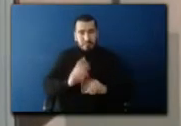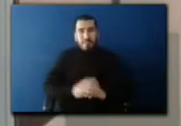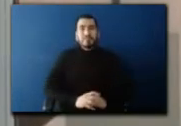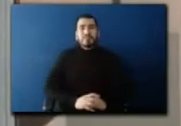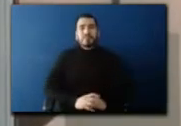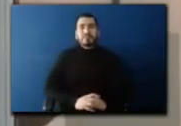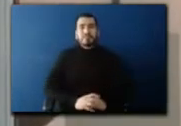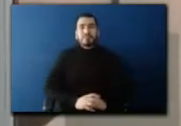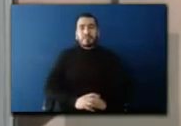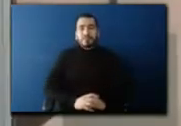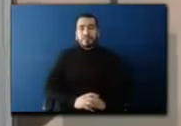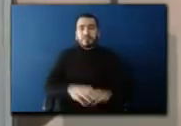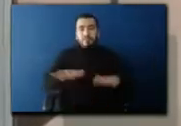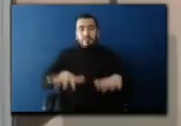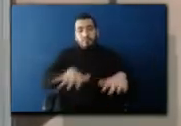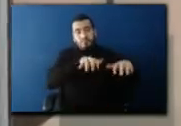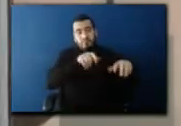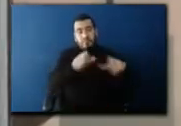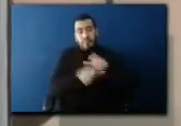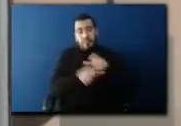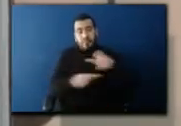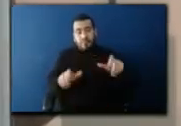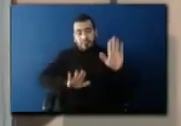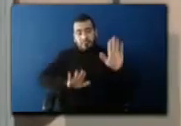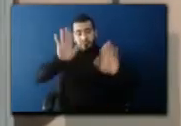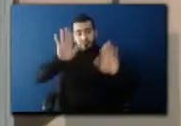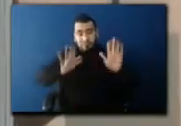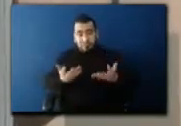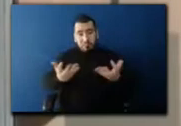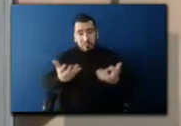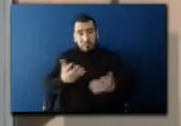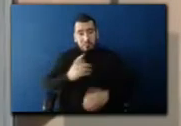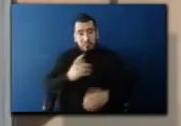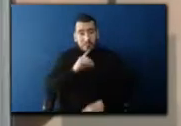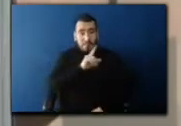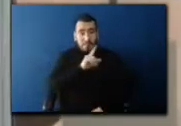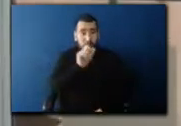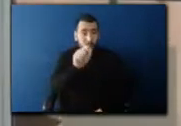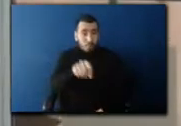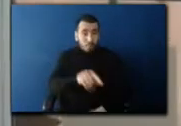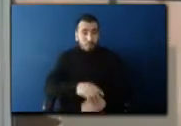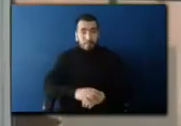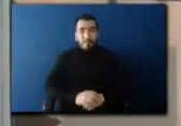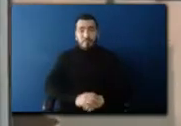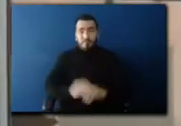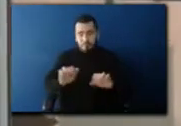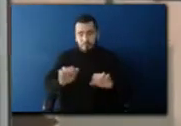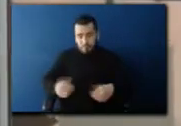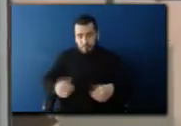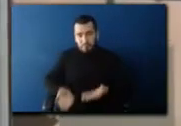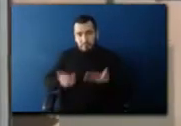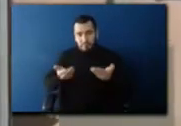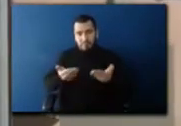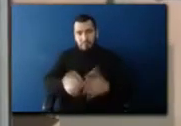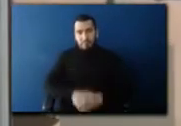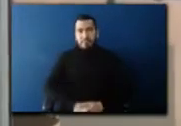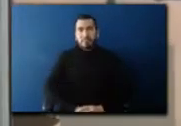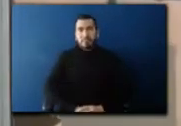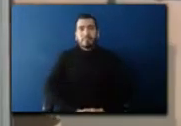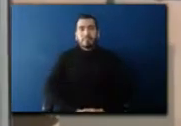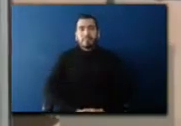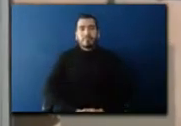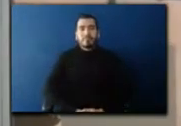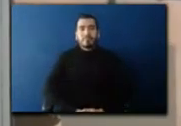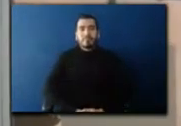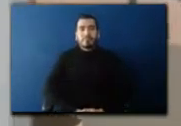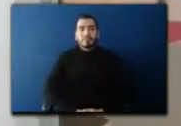Si alguien de nuestro público quiere pasar el micrófono y formular alguna pregunta para el superintendente financiero, lo puede hacer. De a